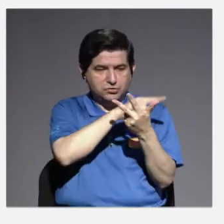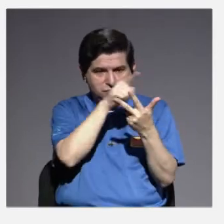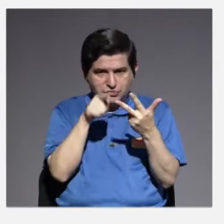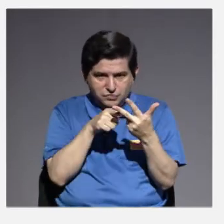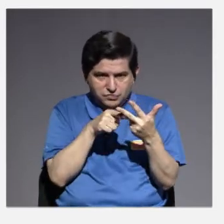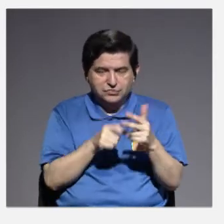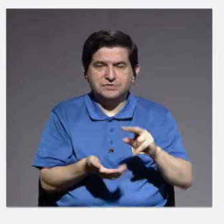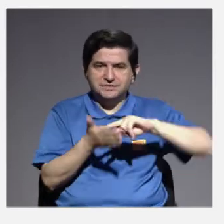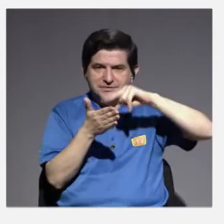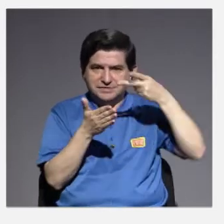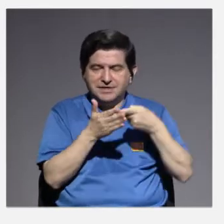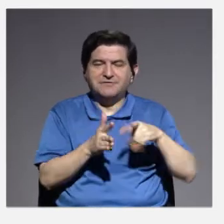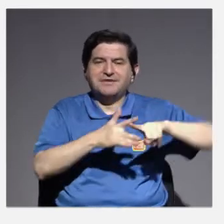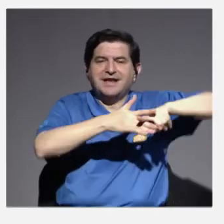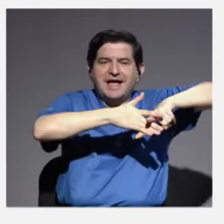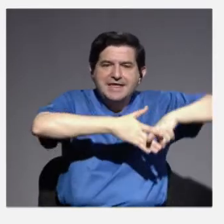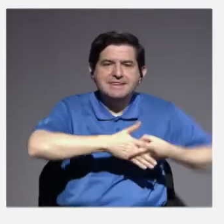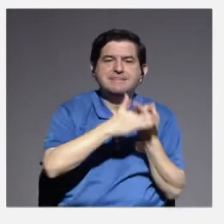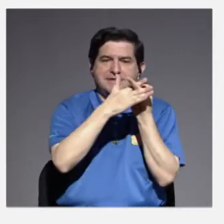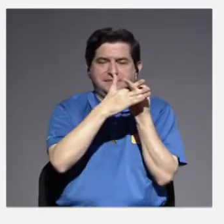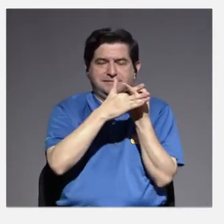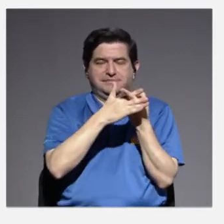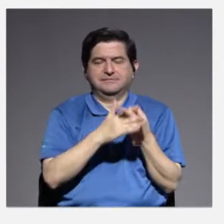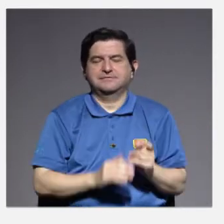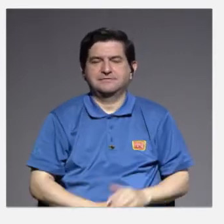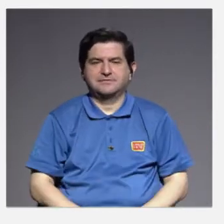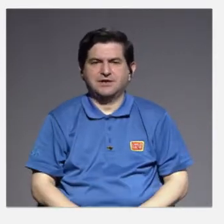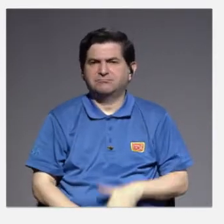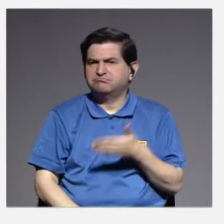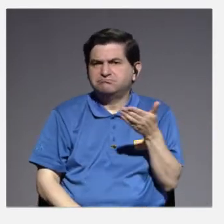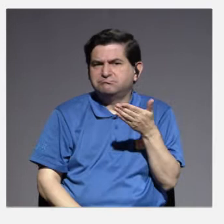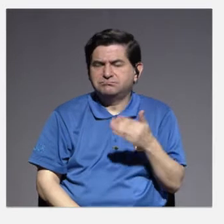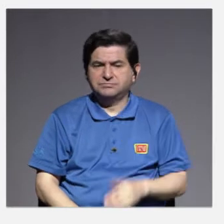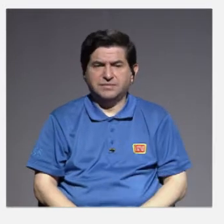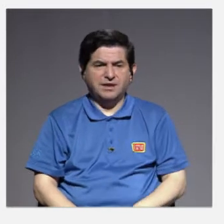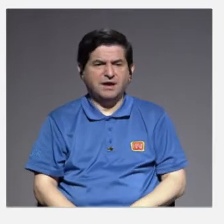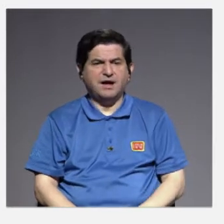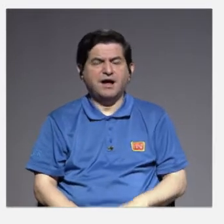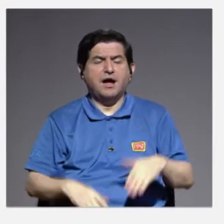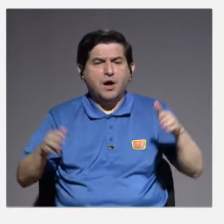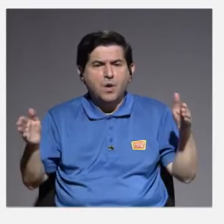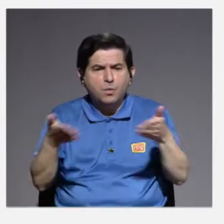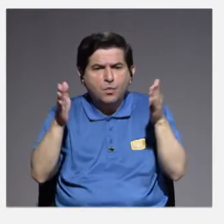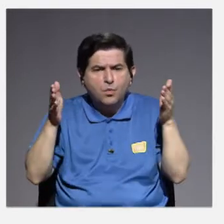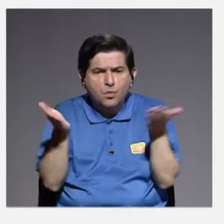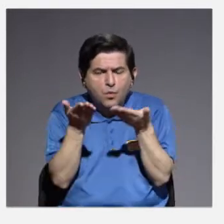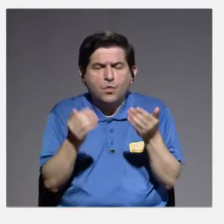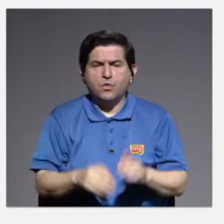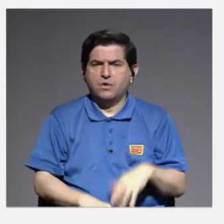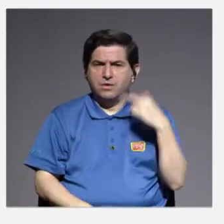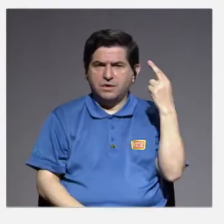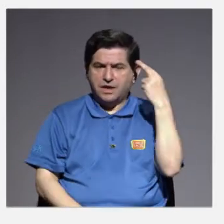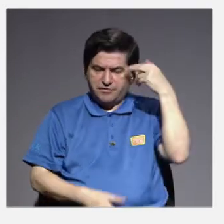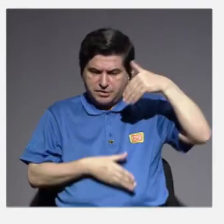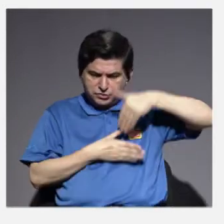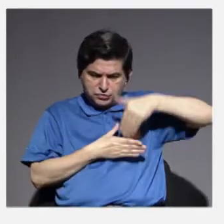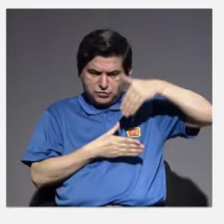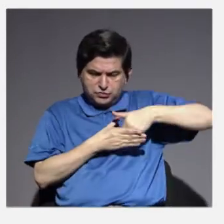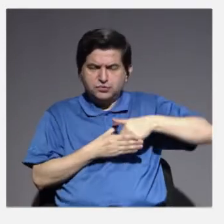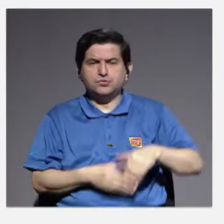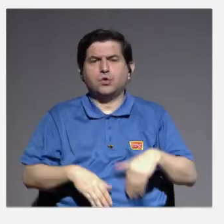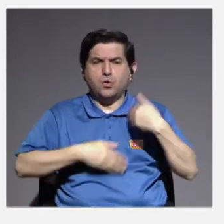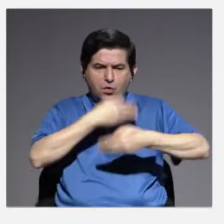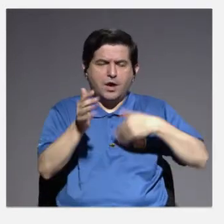a constituirse en el punto de arranque o el origen, que lo que hace es impulsar o motivar internamente para que se dé